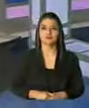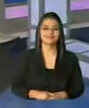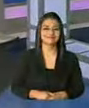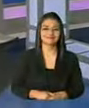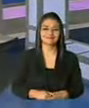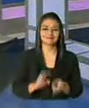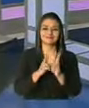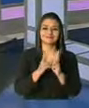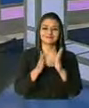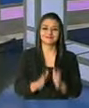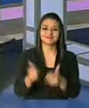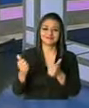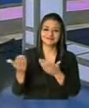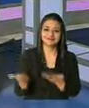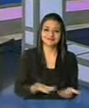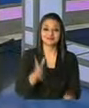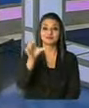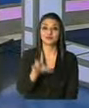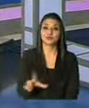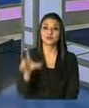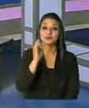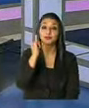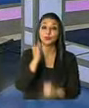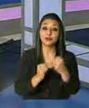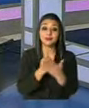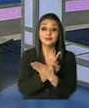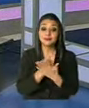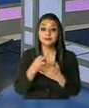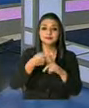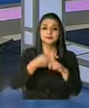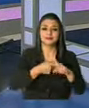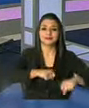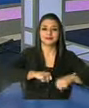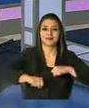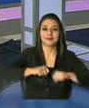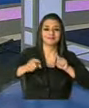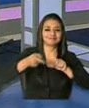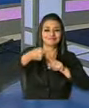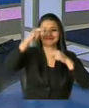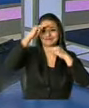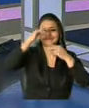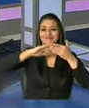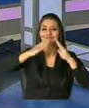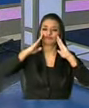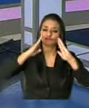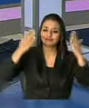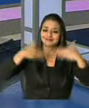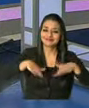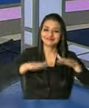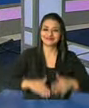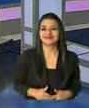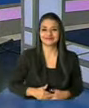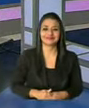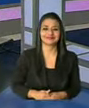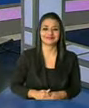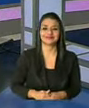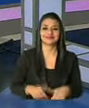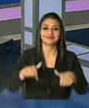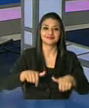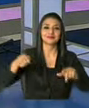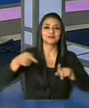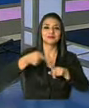Vecinos queridos, es día lunes, última semana de este mes de mayo. Ha llegado el primer noticiero de la comunidad de Ali Querida. Este, el